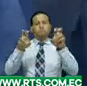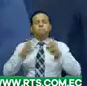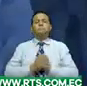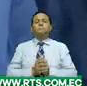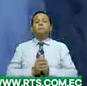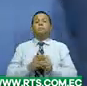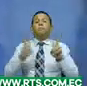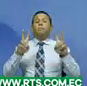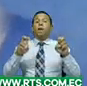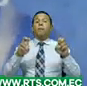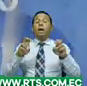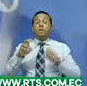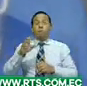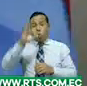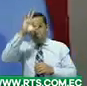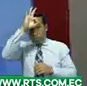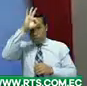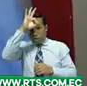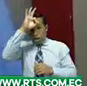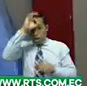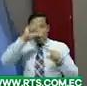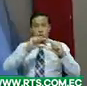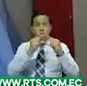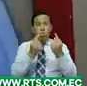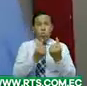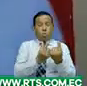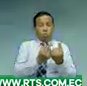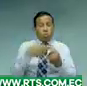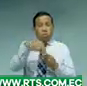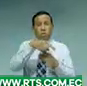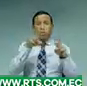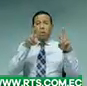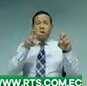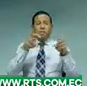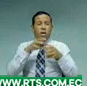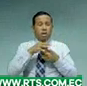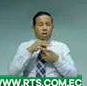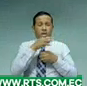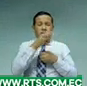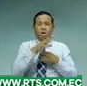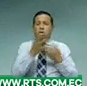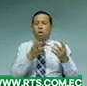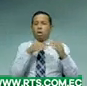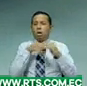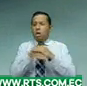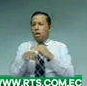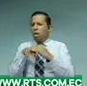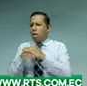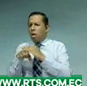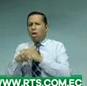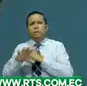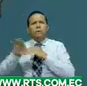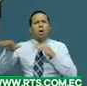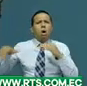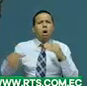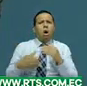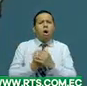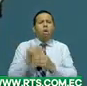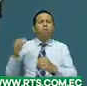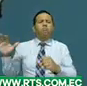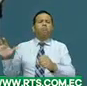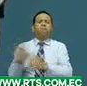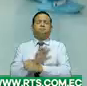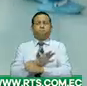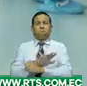Unidades de cuidados intensivos para pacientes con COVID-19 tienen una ocupación del 100% en las casas de salud del Instituto Ecuatoriano de